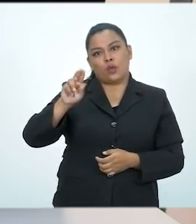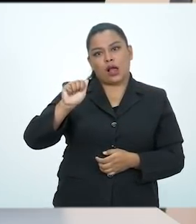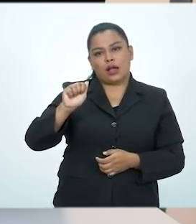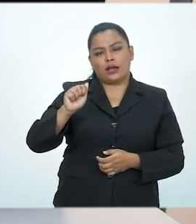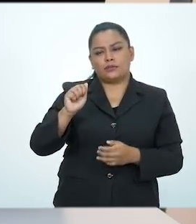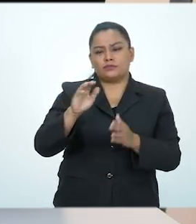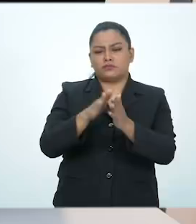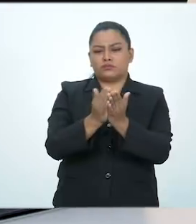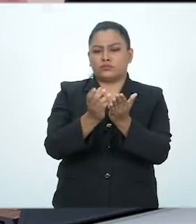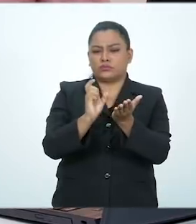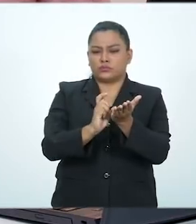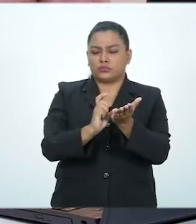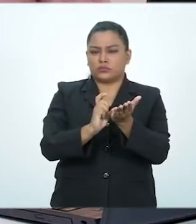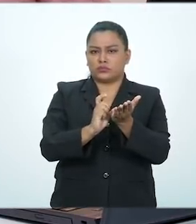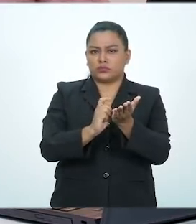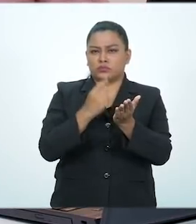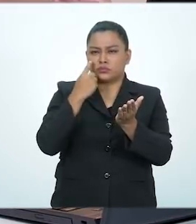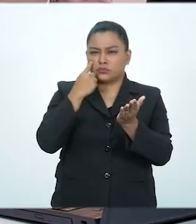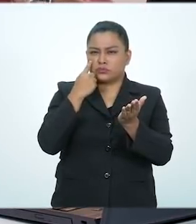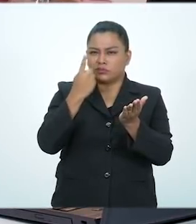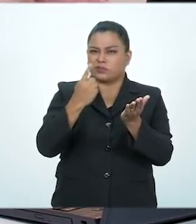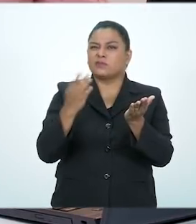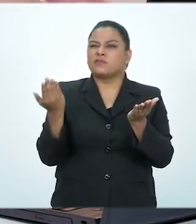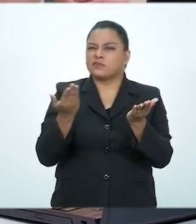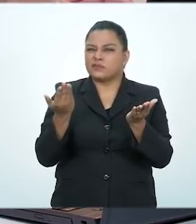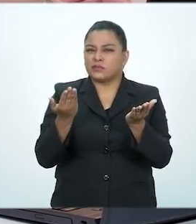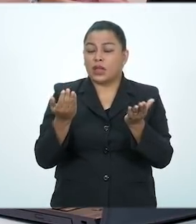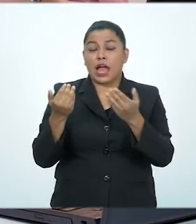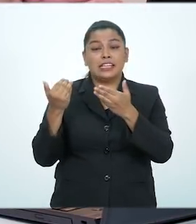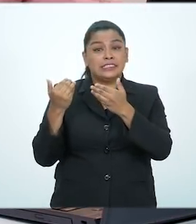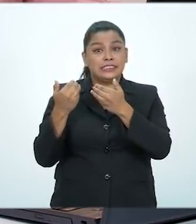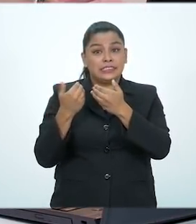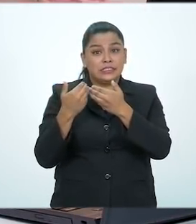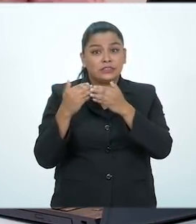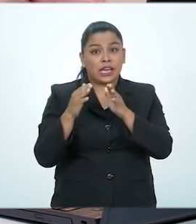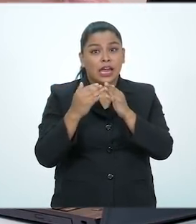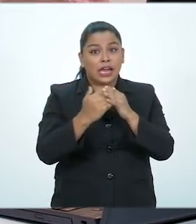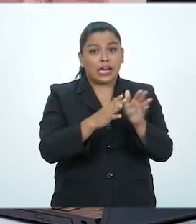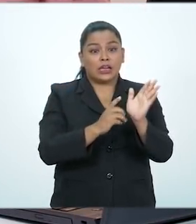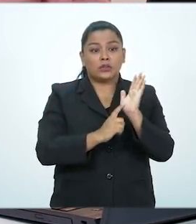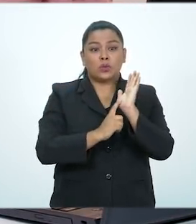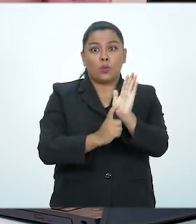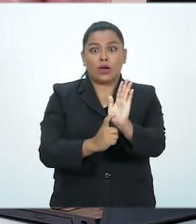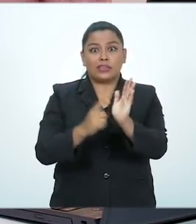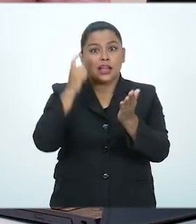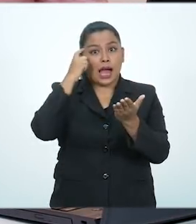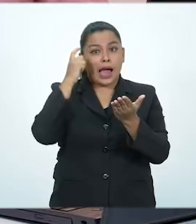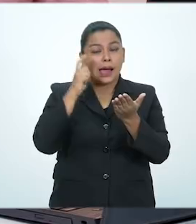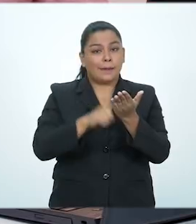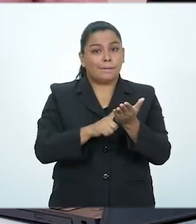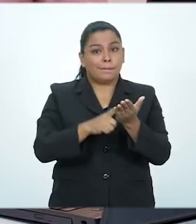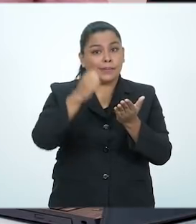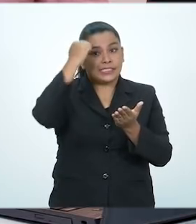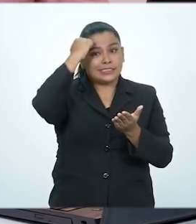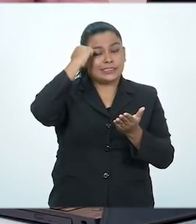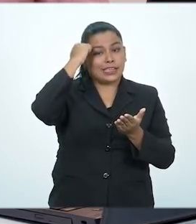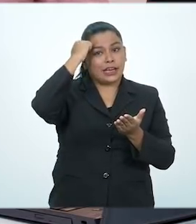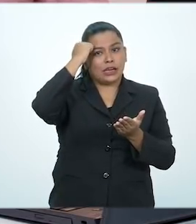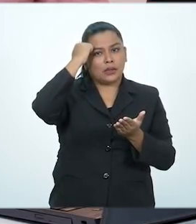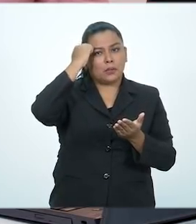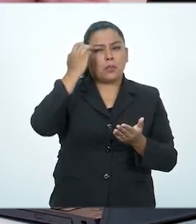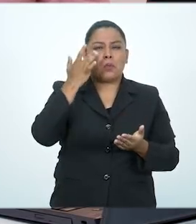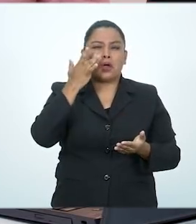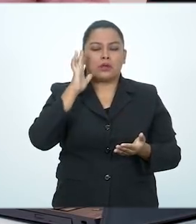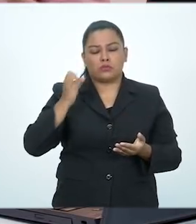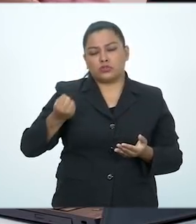los estudiantes, usted encontrará una serie o una diversidad de evidencias de aprendizaje. Los estudiantes podrán,